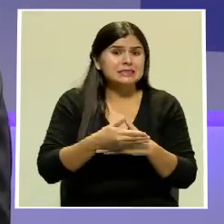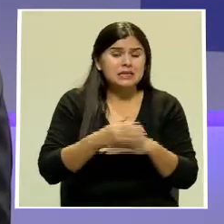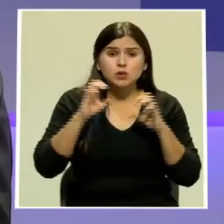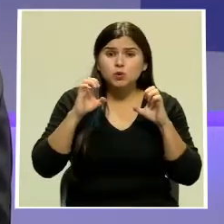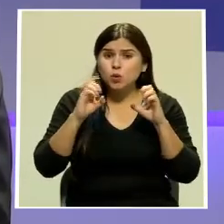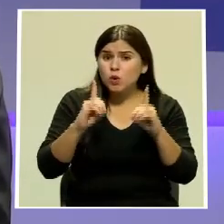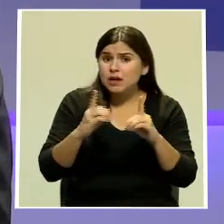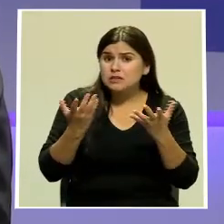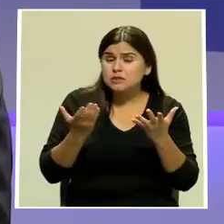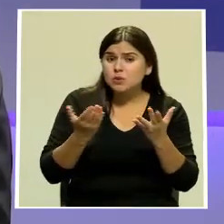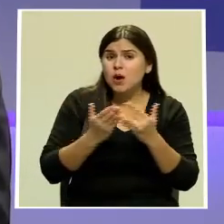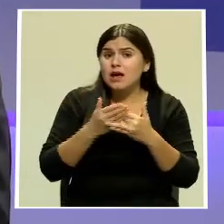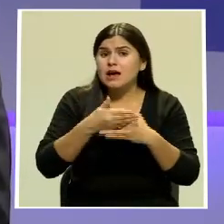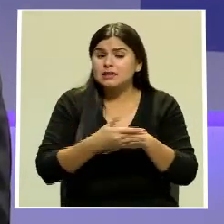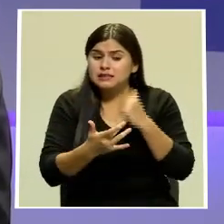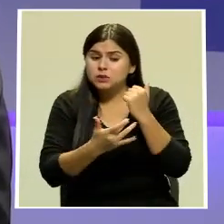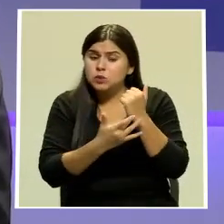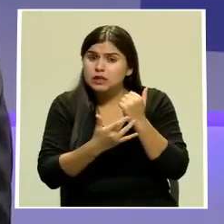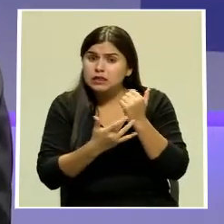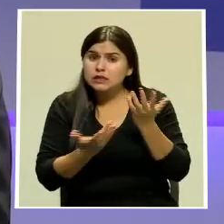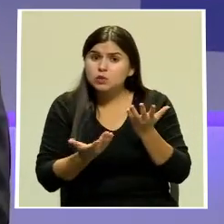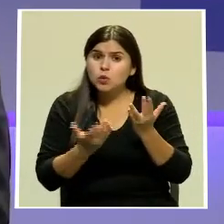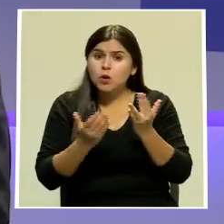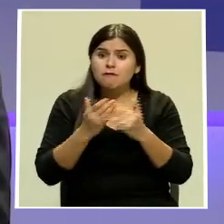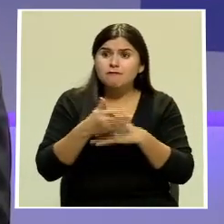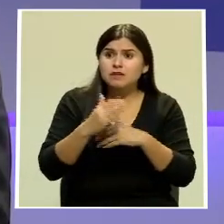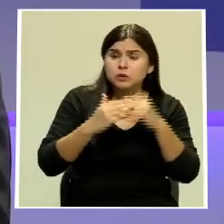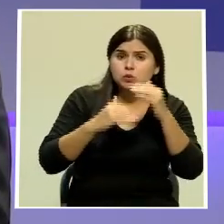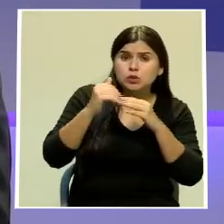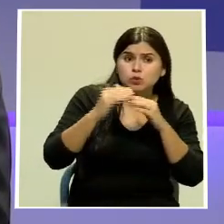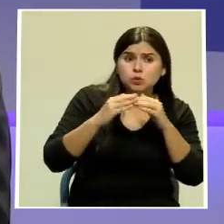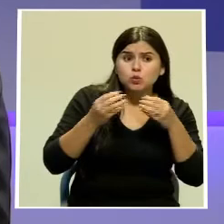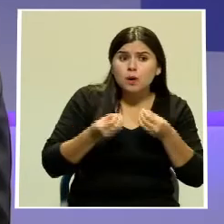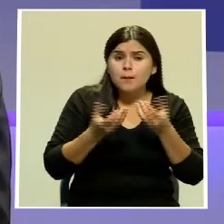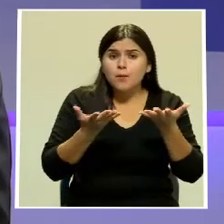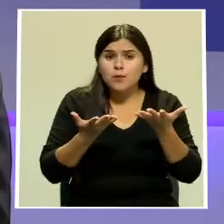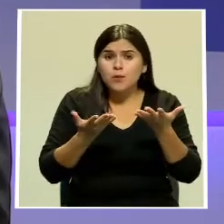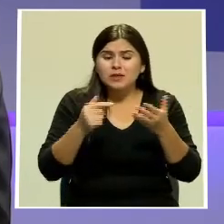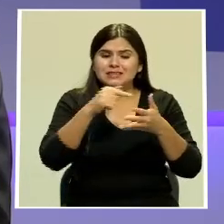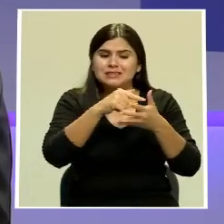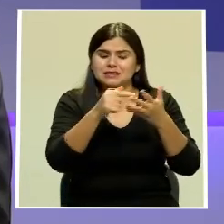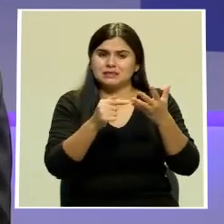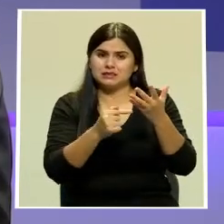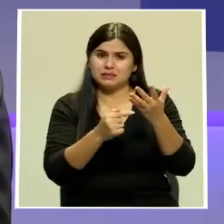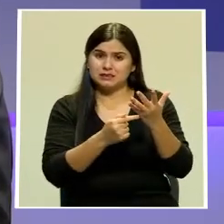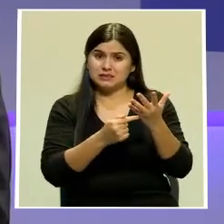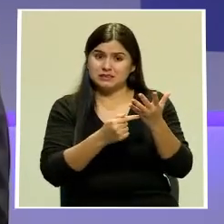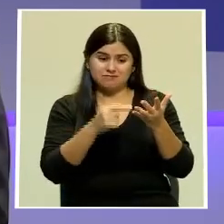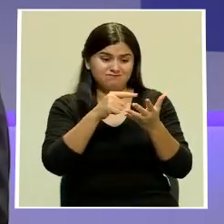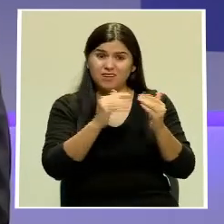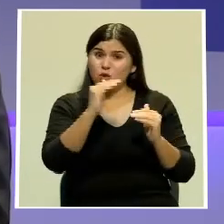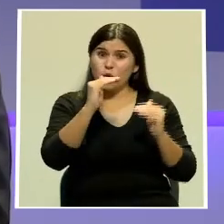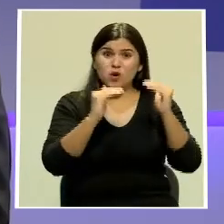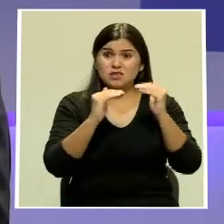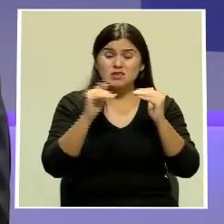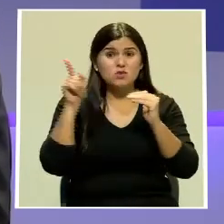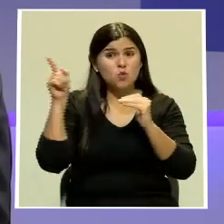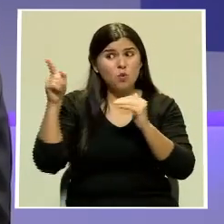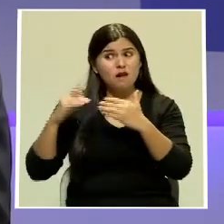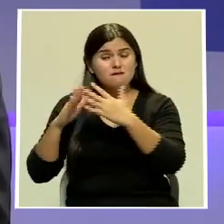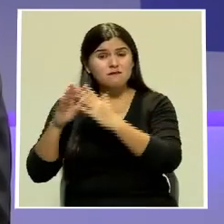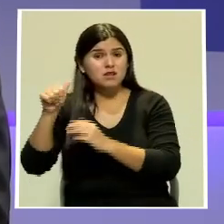el acceso también a tecnología, infraestructura pública van generando condiciones que no son igualitarias frente a